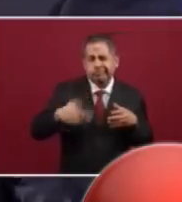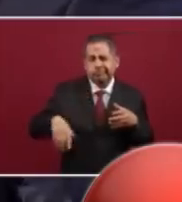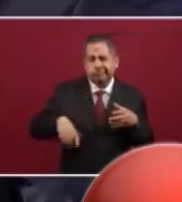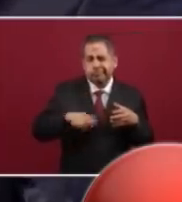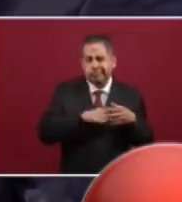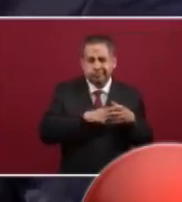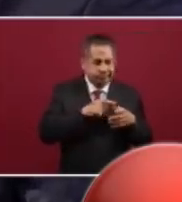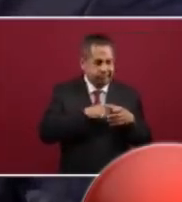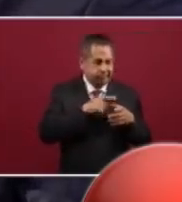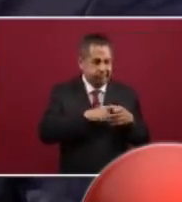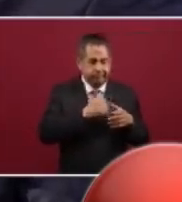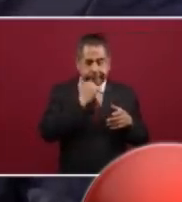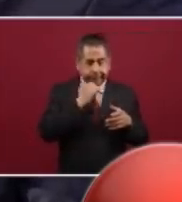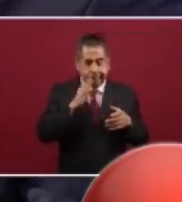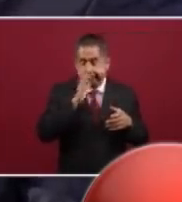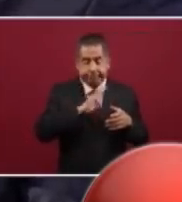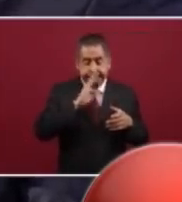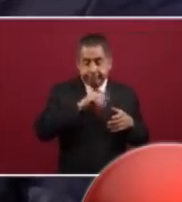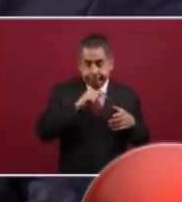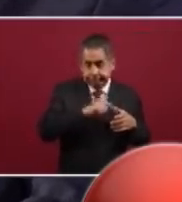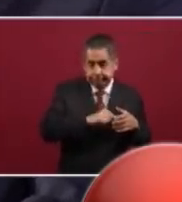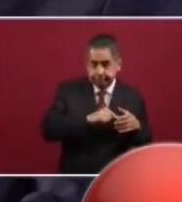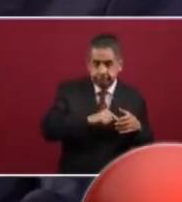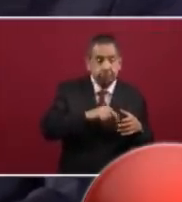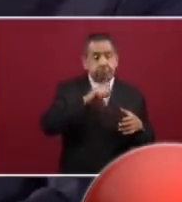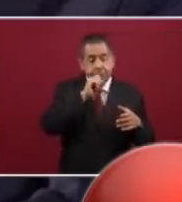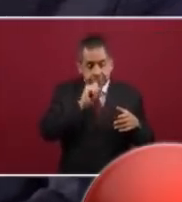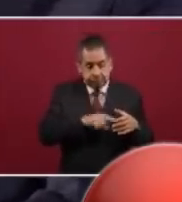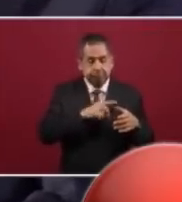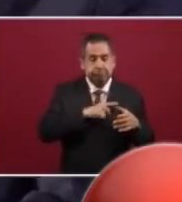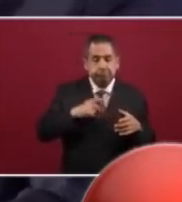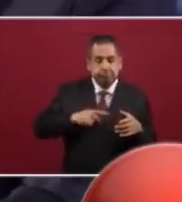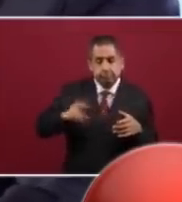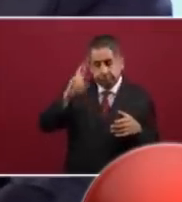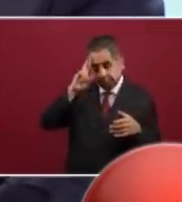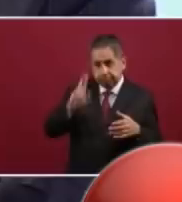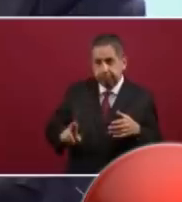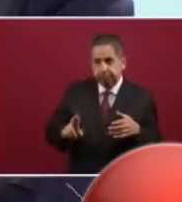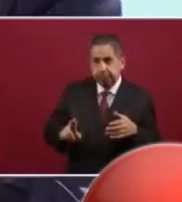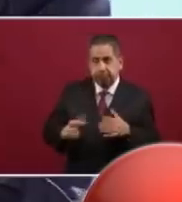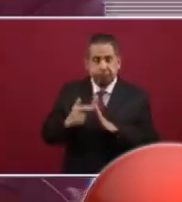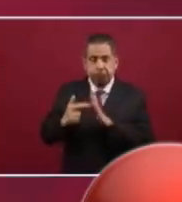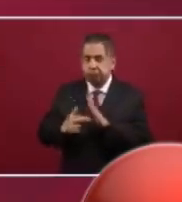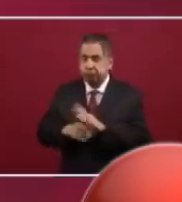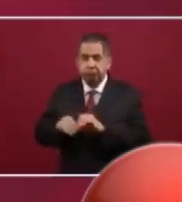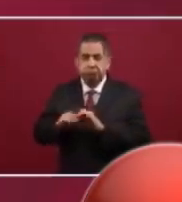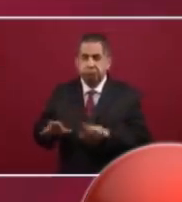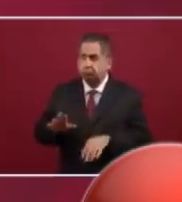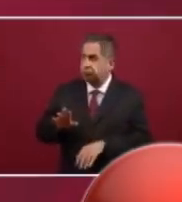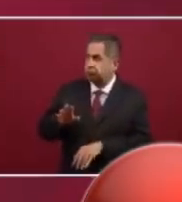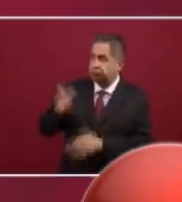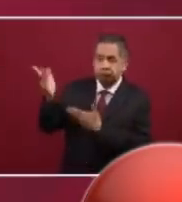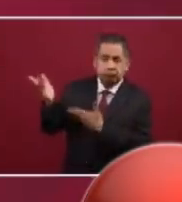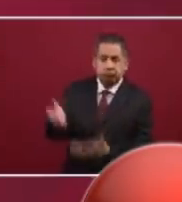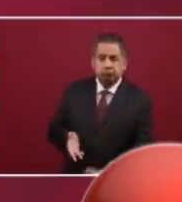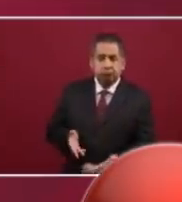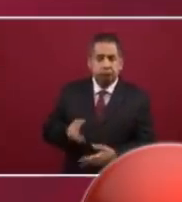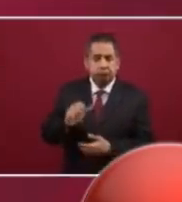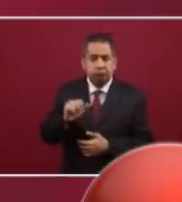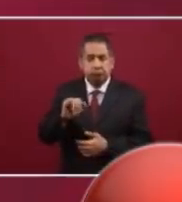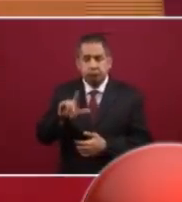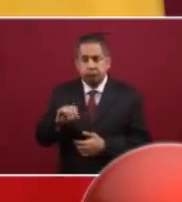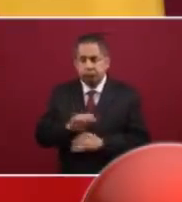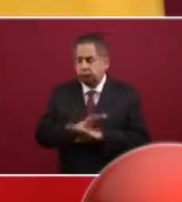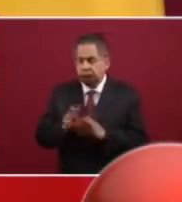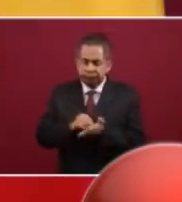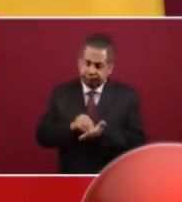y retrógradas, se tiene que respetar este derecho. Es algo que ya